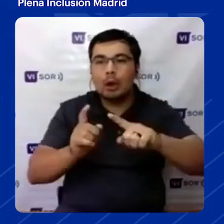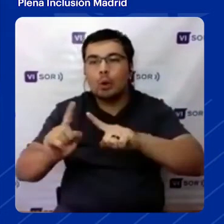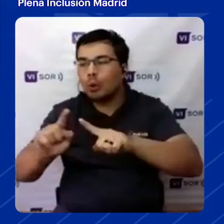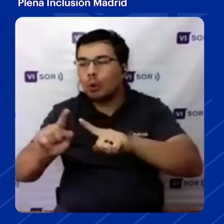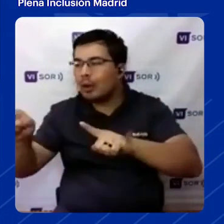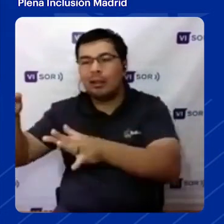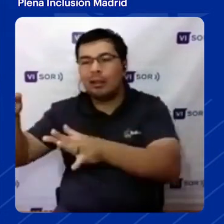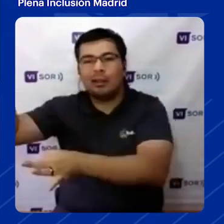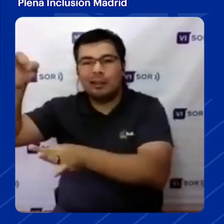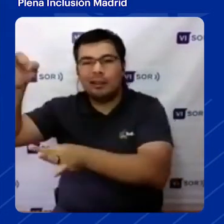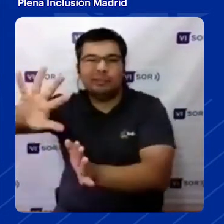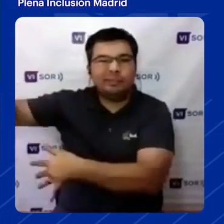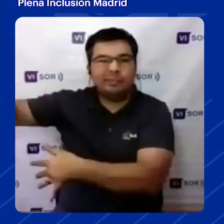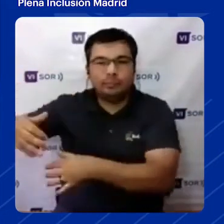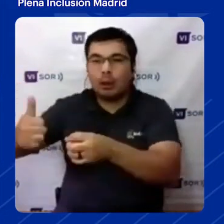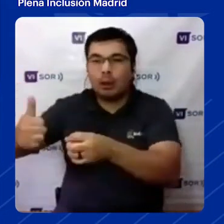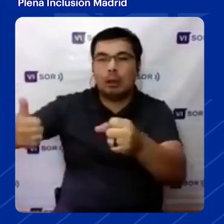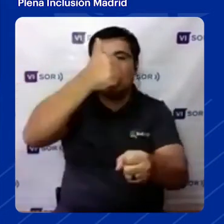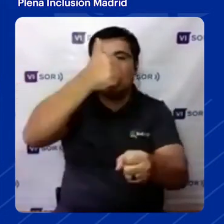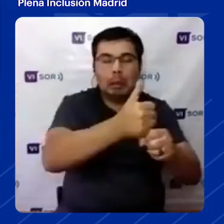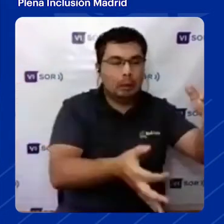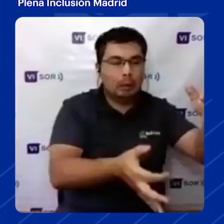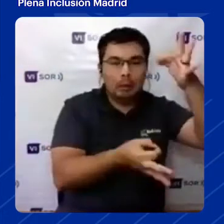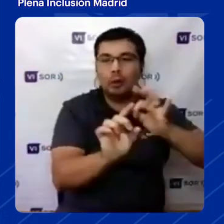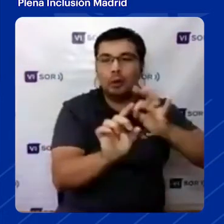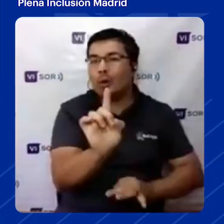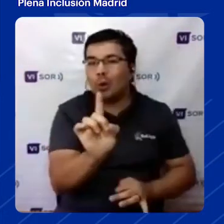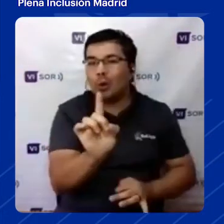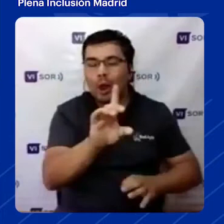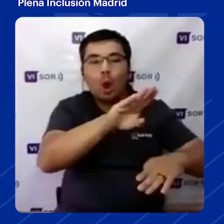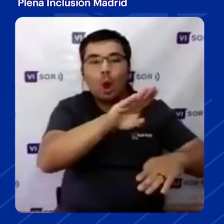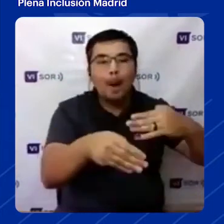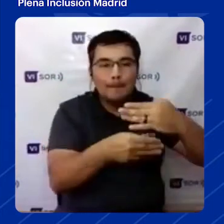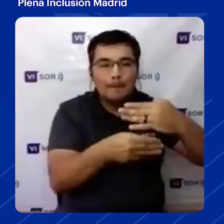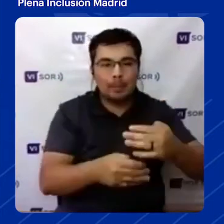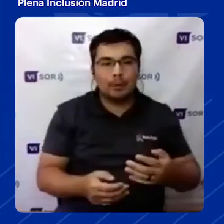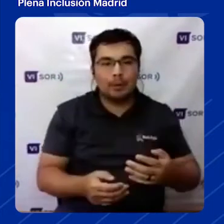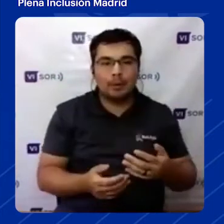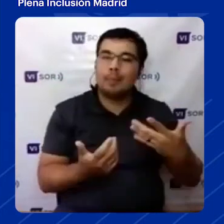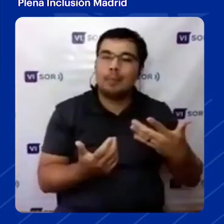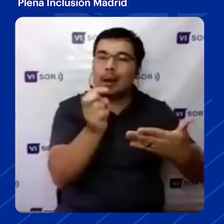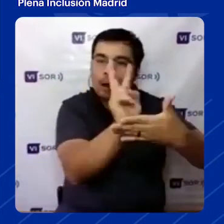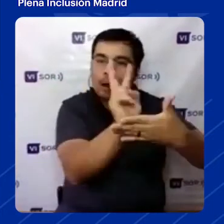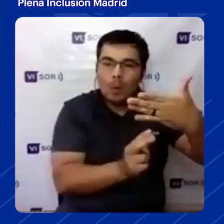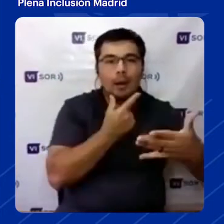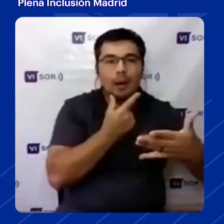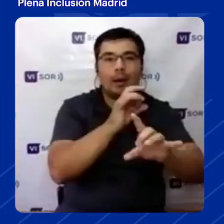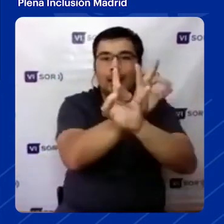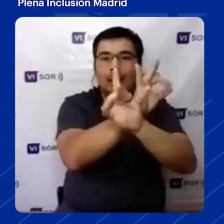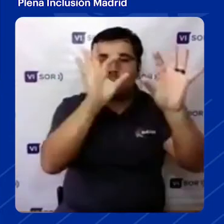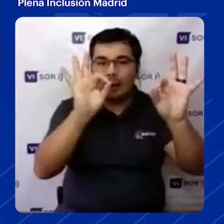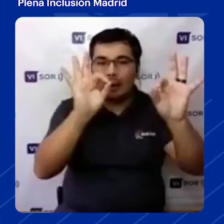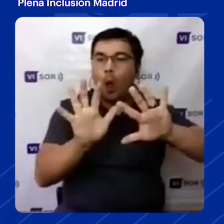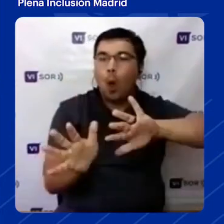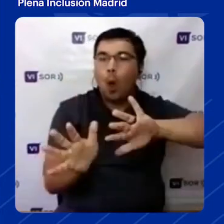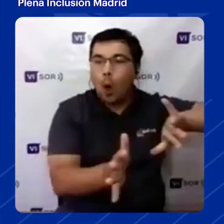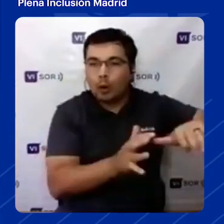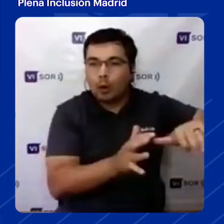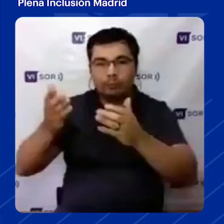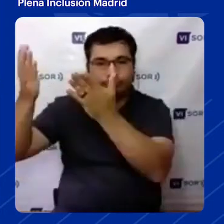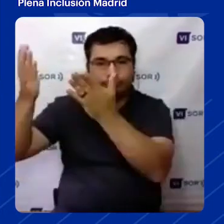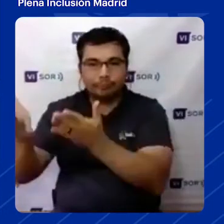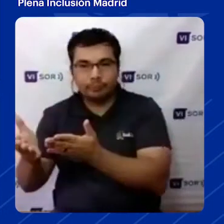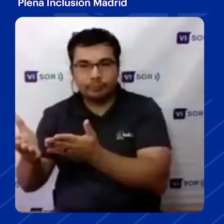leyes salgan en lenguaje claro. Entonces, ¿qué les quiero decir? Que un texto en lenguaje claro puede necesitar